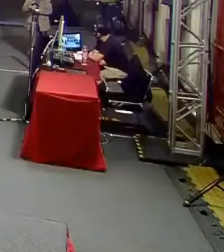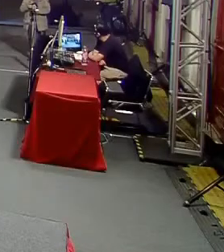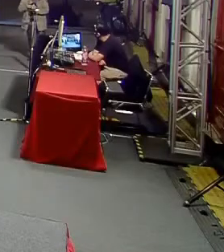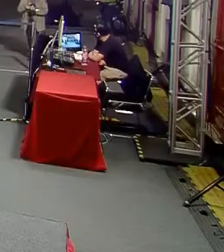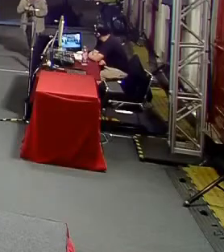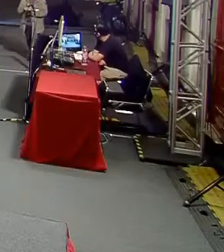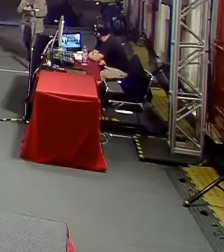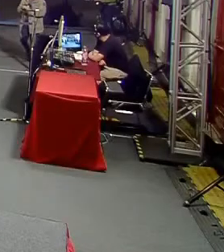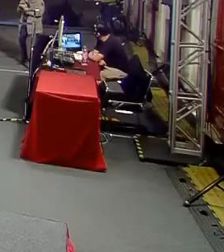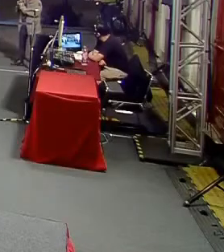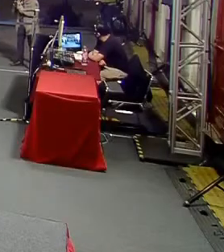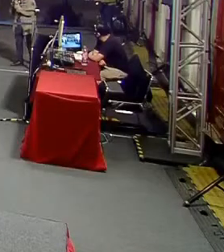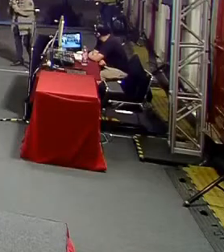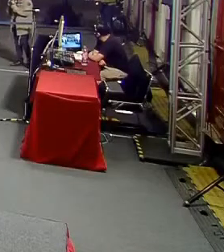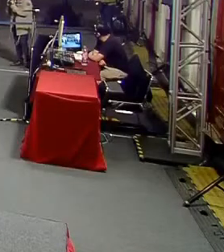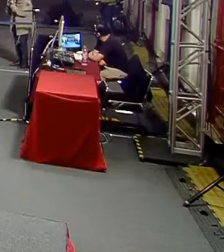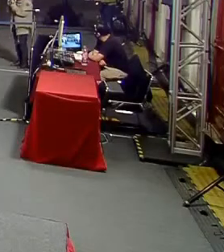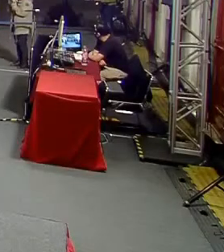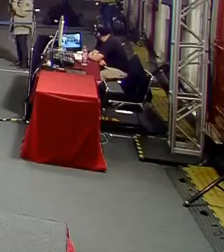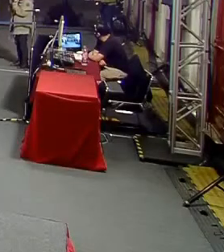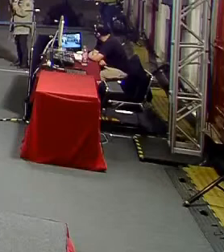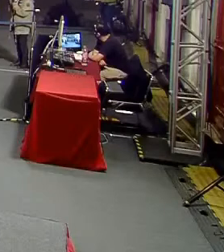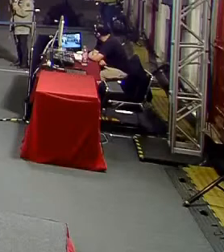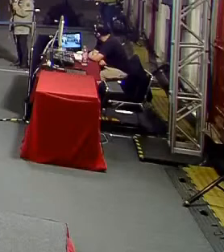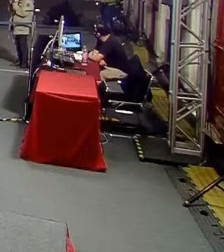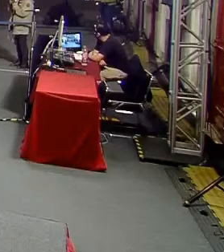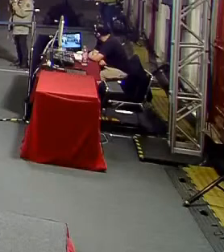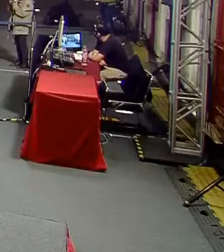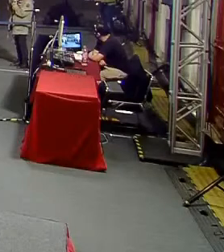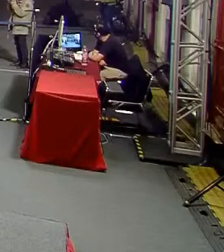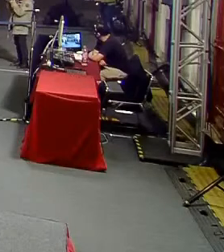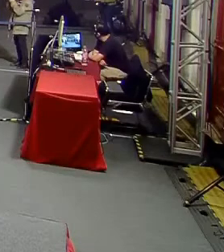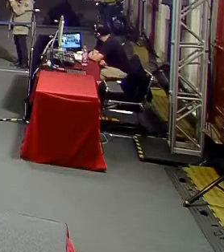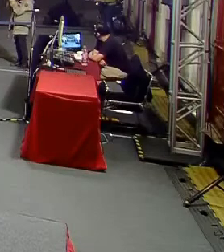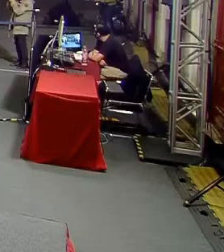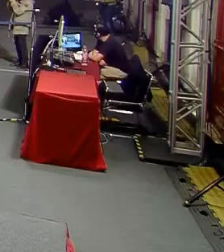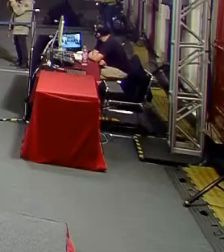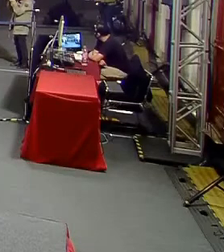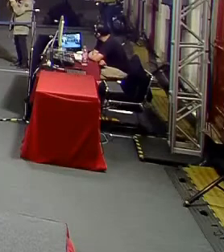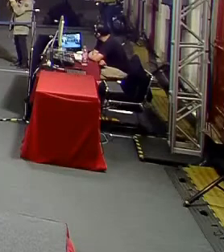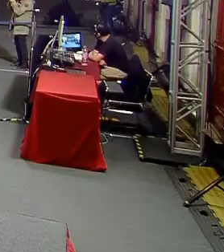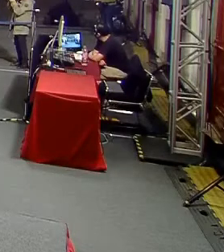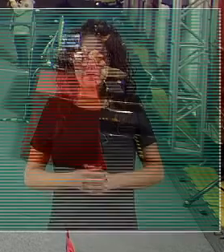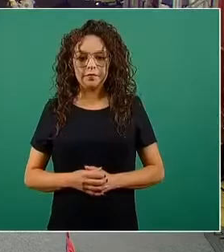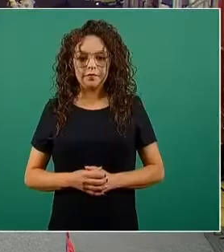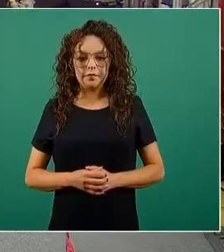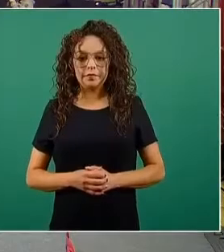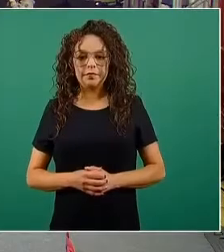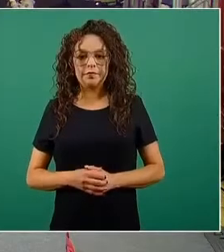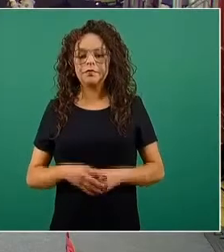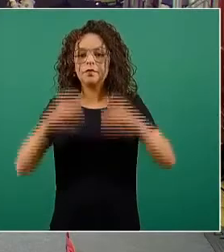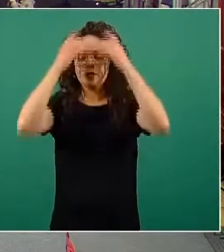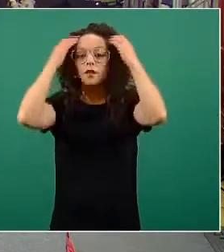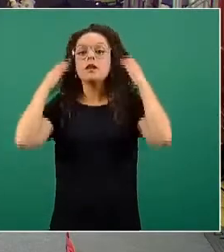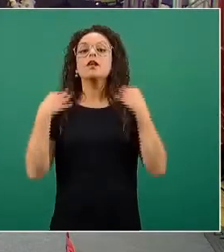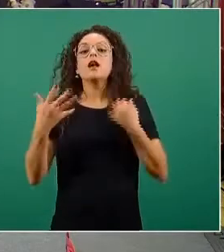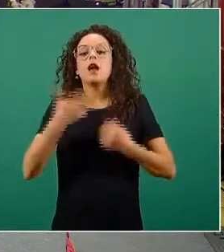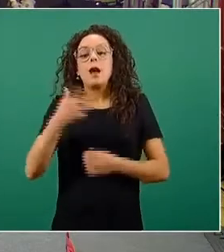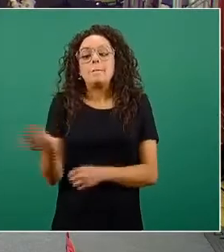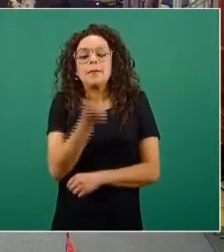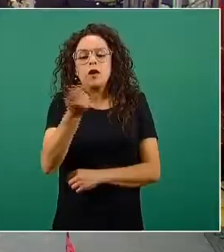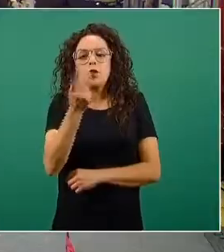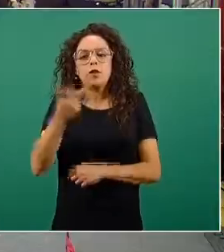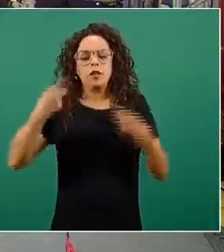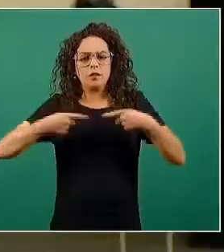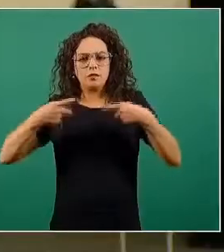Sí, mucho gusto. Tenemos un par de preguntas de varias personas que tienen problemas con el registro, ¿no? Que son,